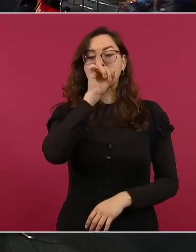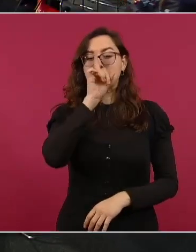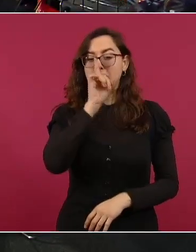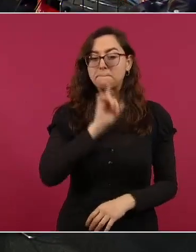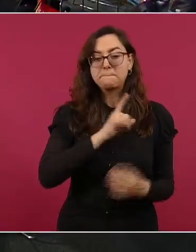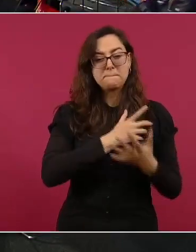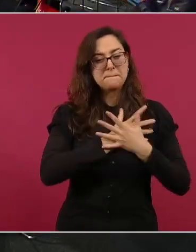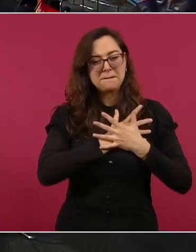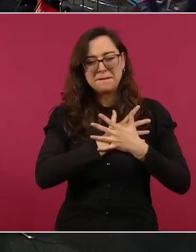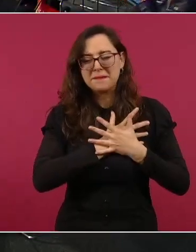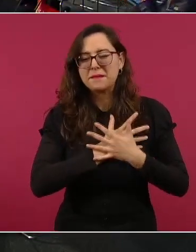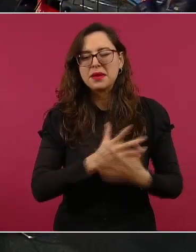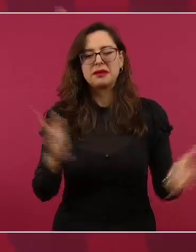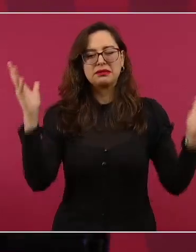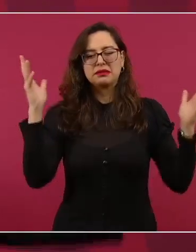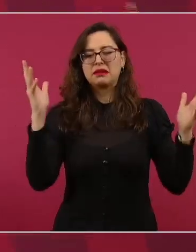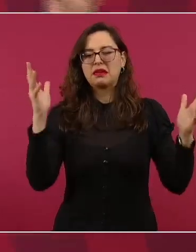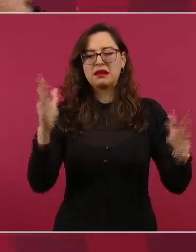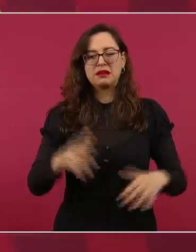Y